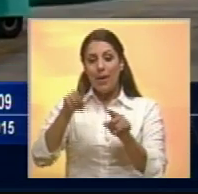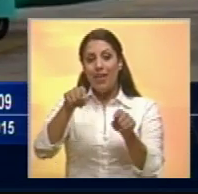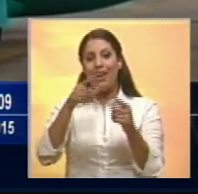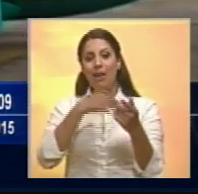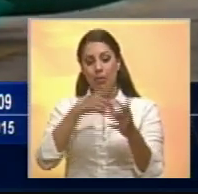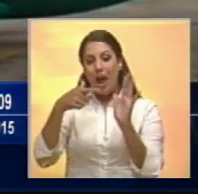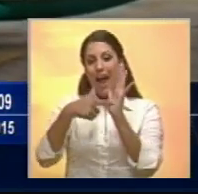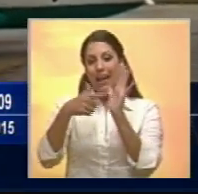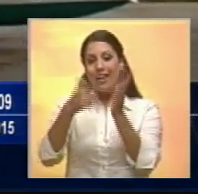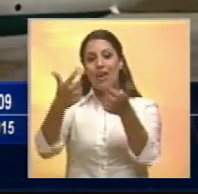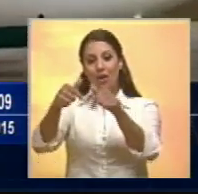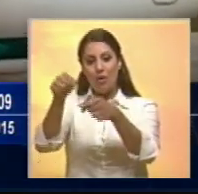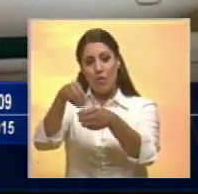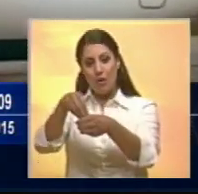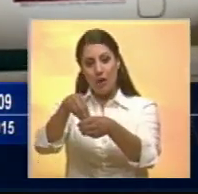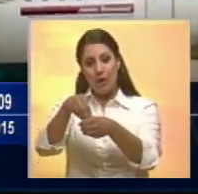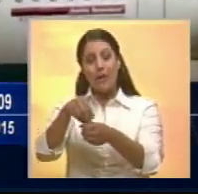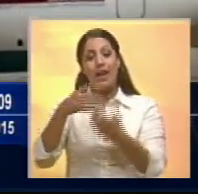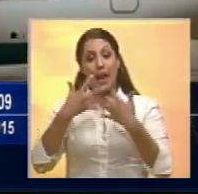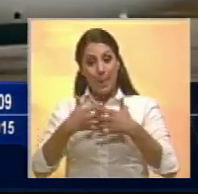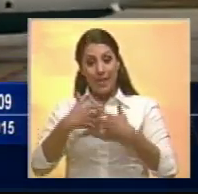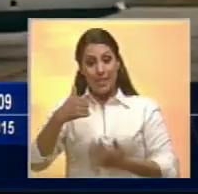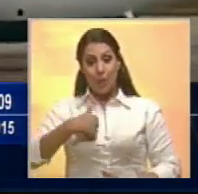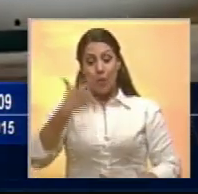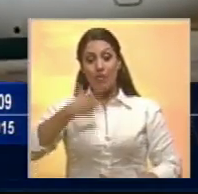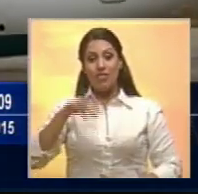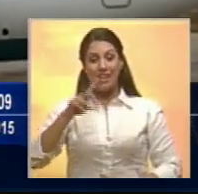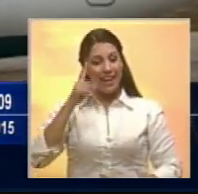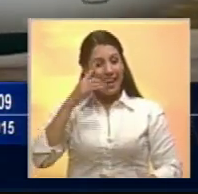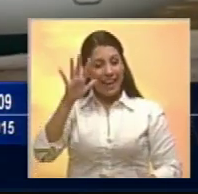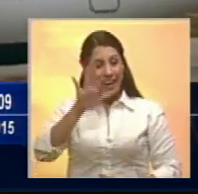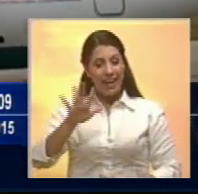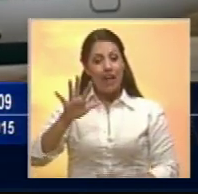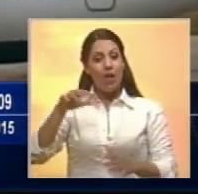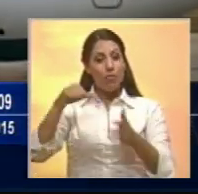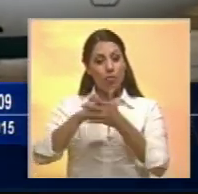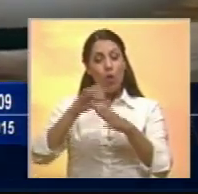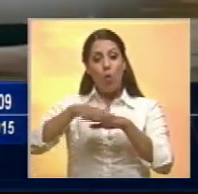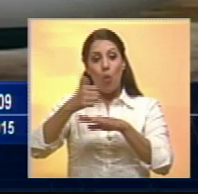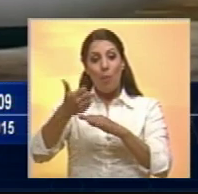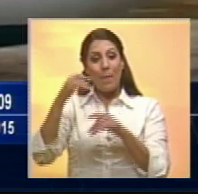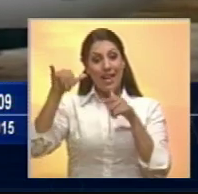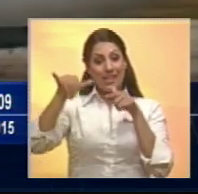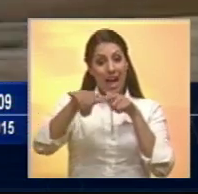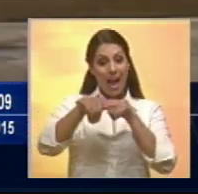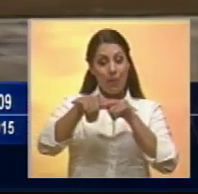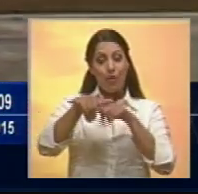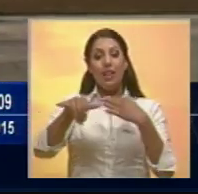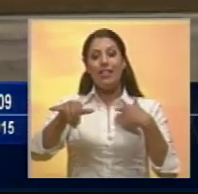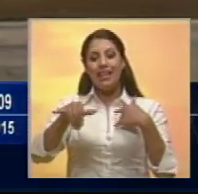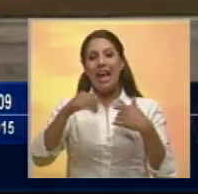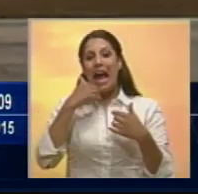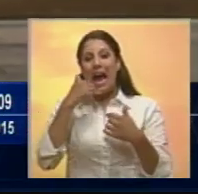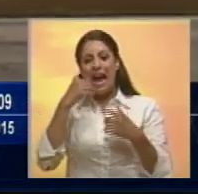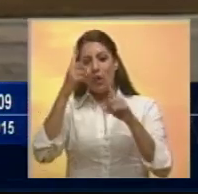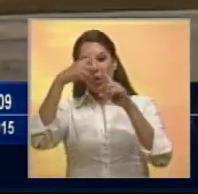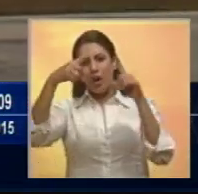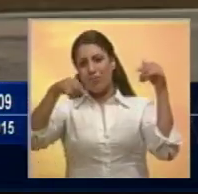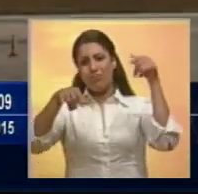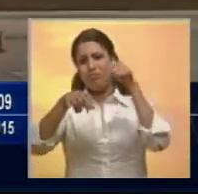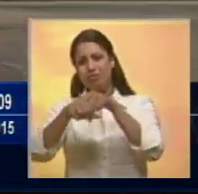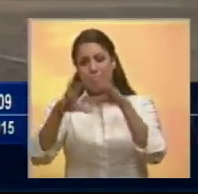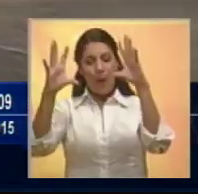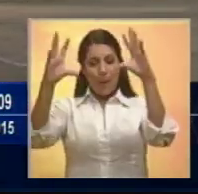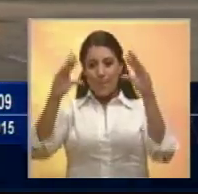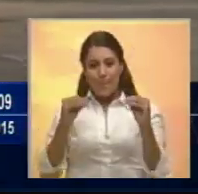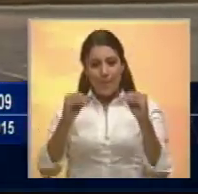sus aviones a esa aerolínea. El empresario venezolano cree que una causa del siniestro pudo ser que el avión haya sido alcanzado por un rayo y esto